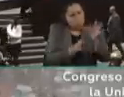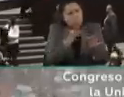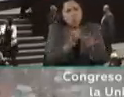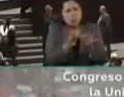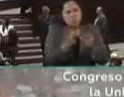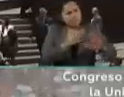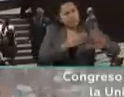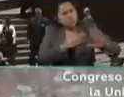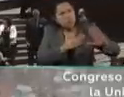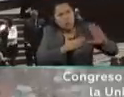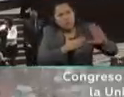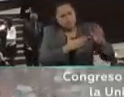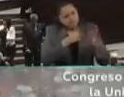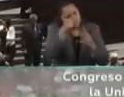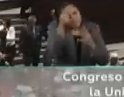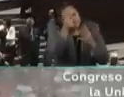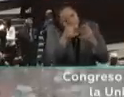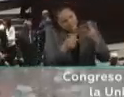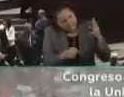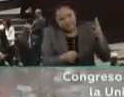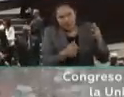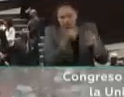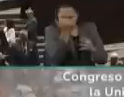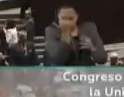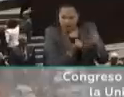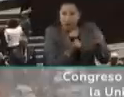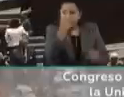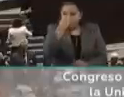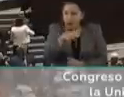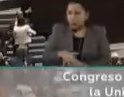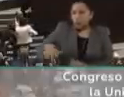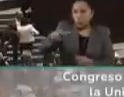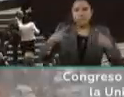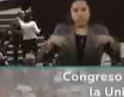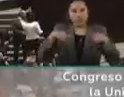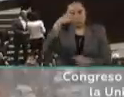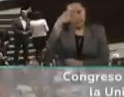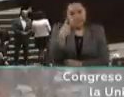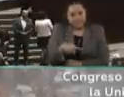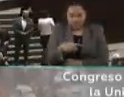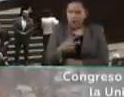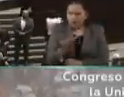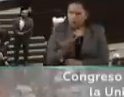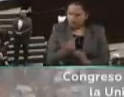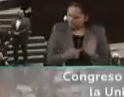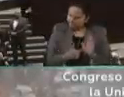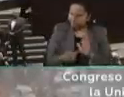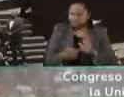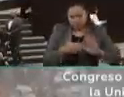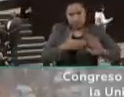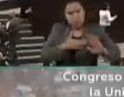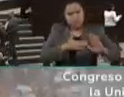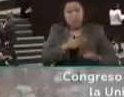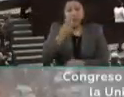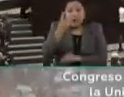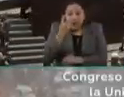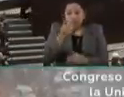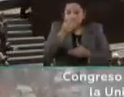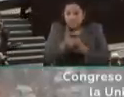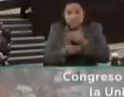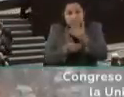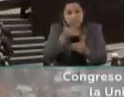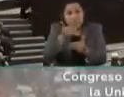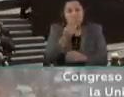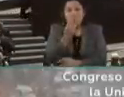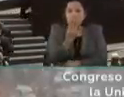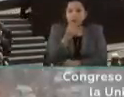nuestro compromiso con el pueblo de México para consolidar en su beneficio la cuarta